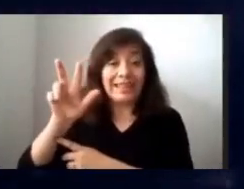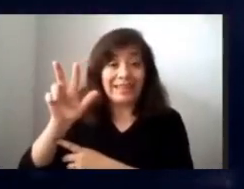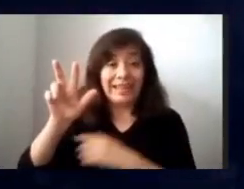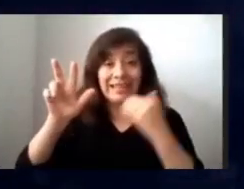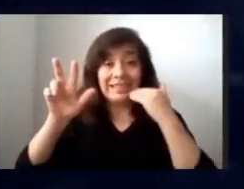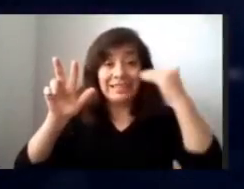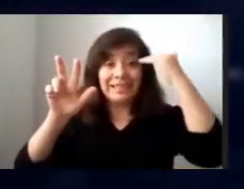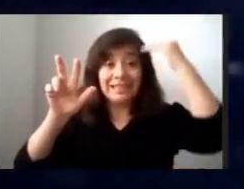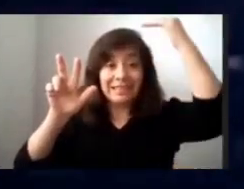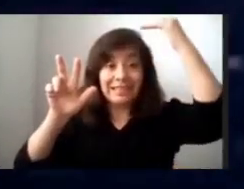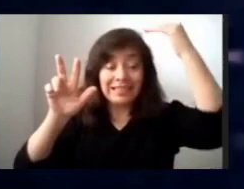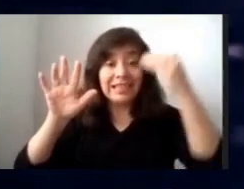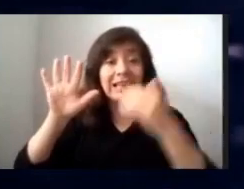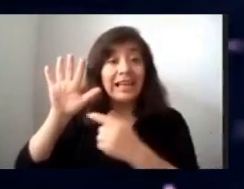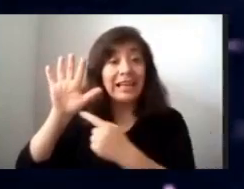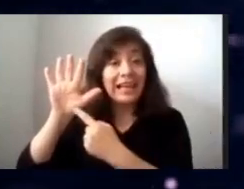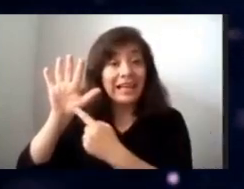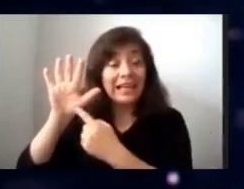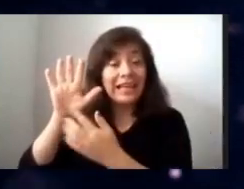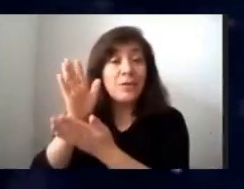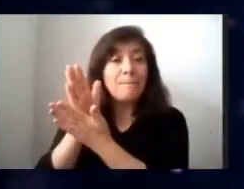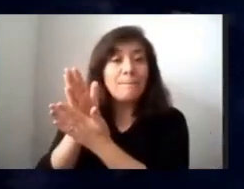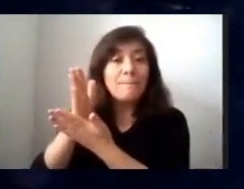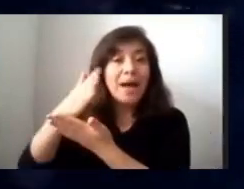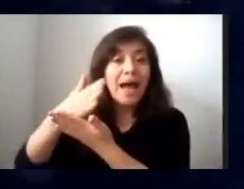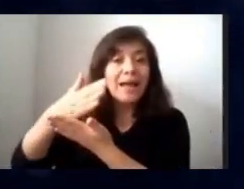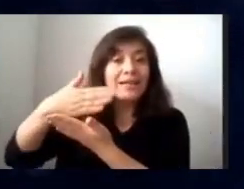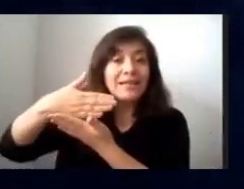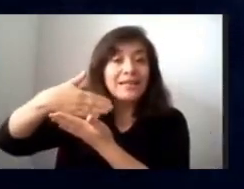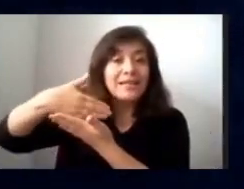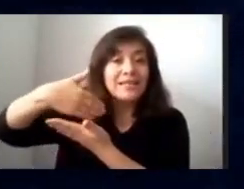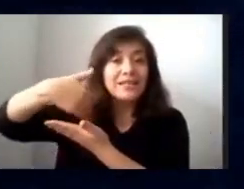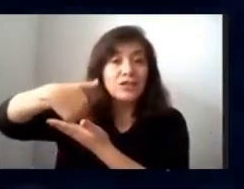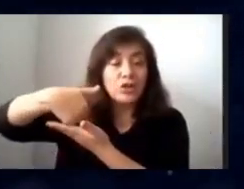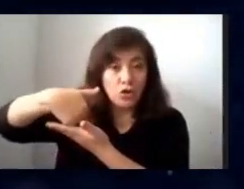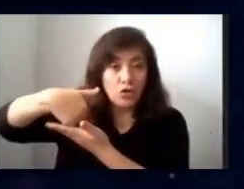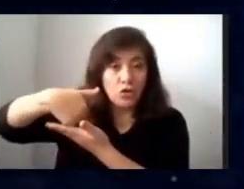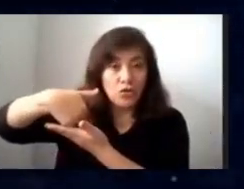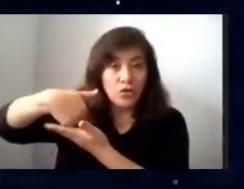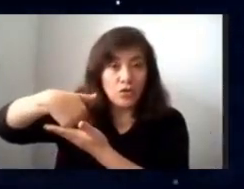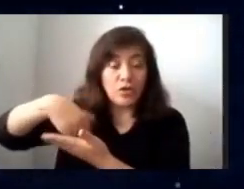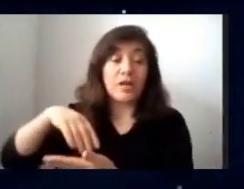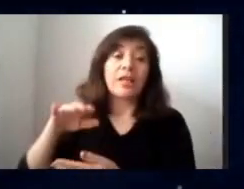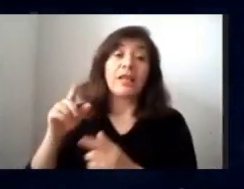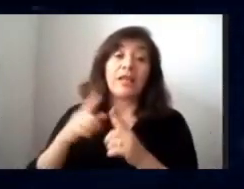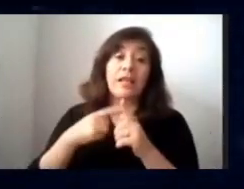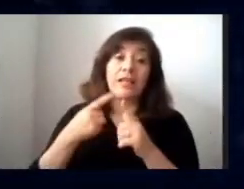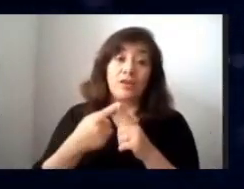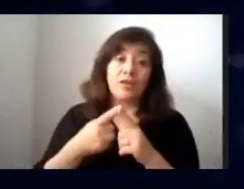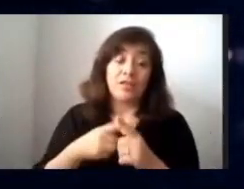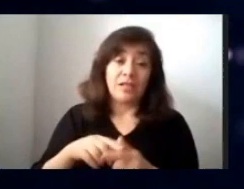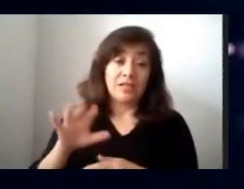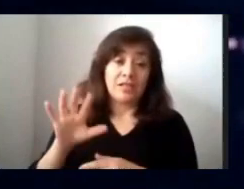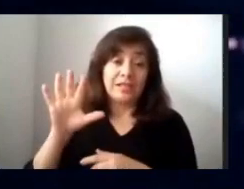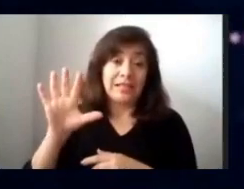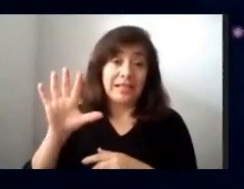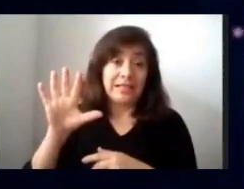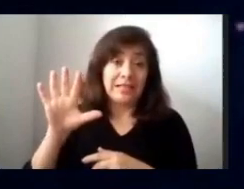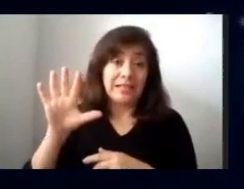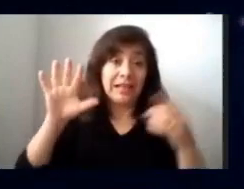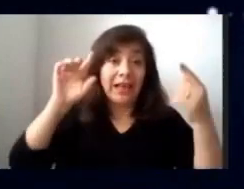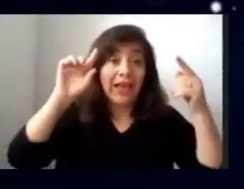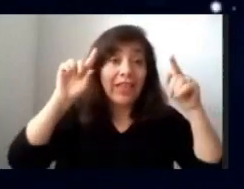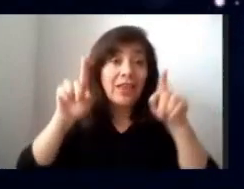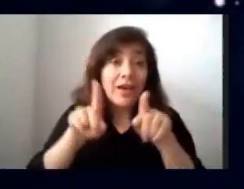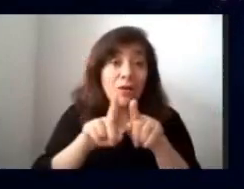partición, entonces en ese sentido, las condiciones de partición deberían darse de acuerdo a lo que